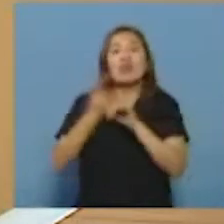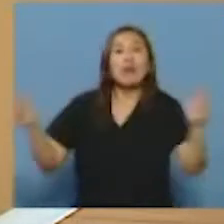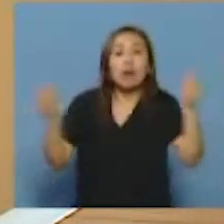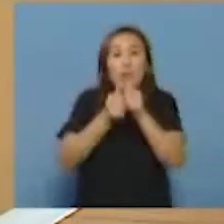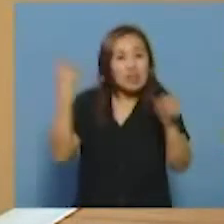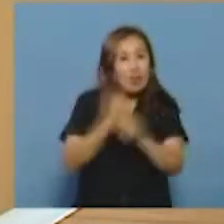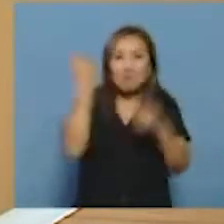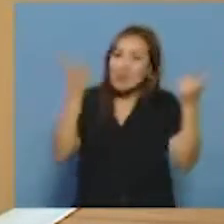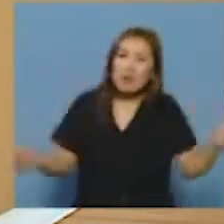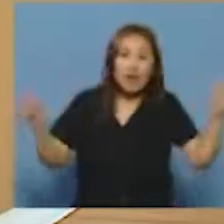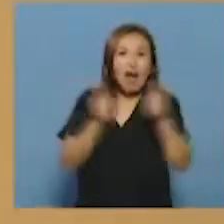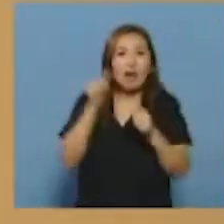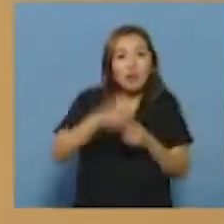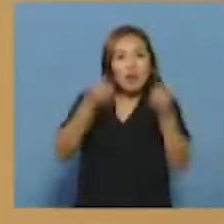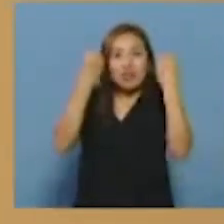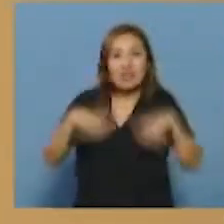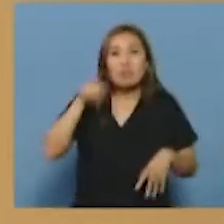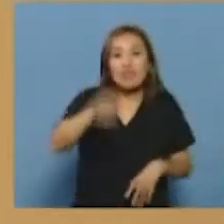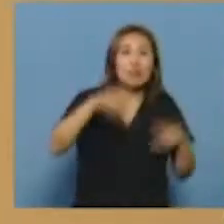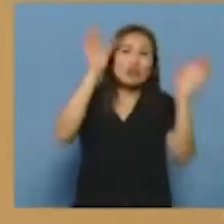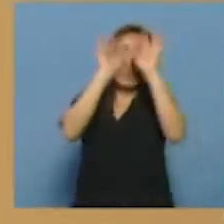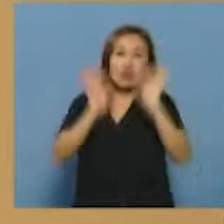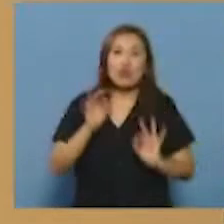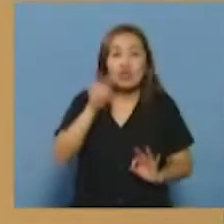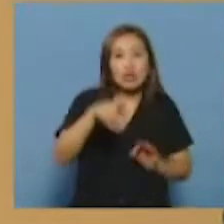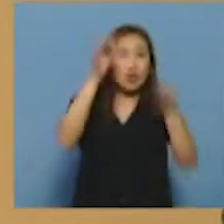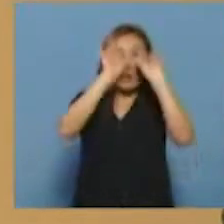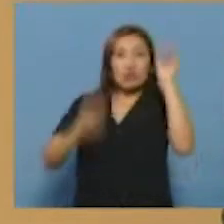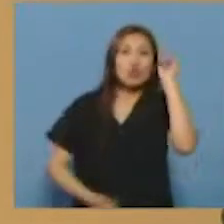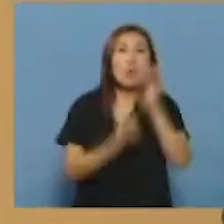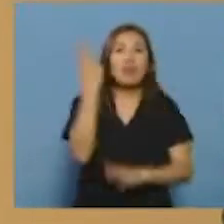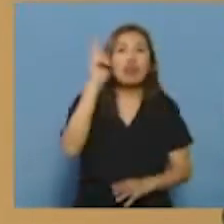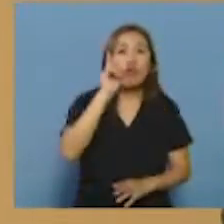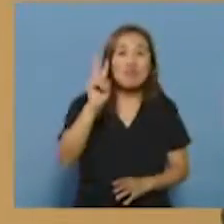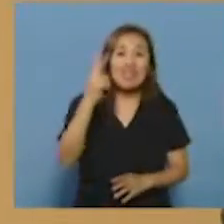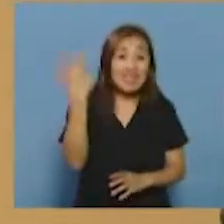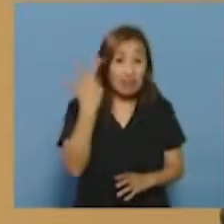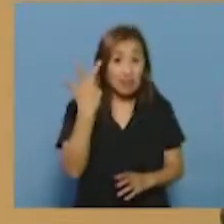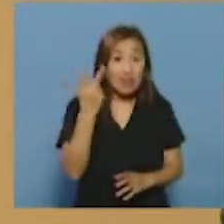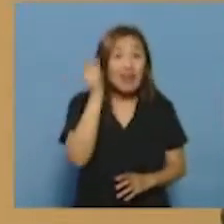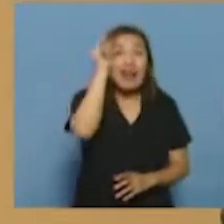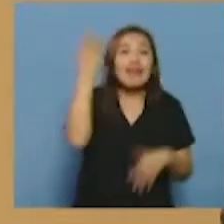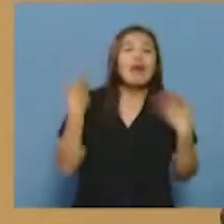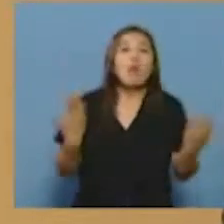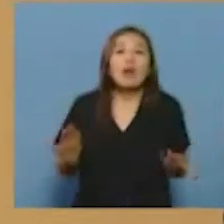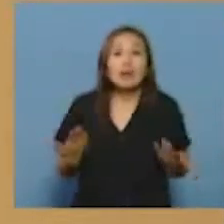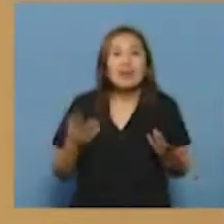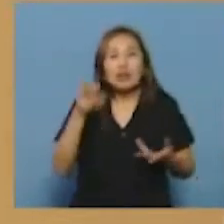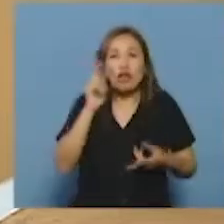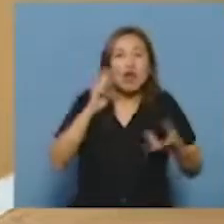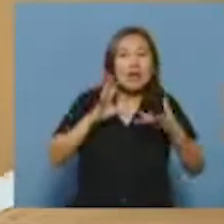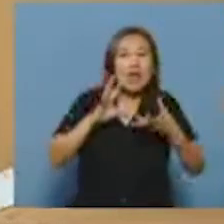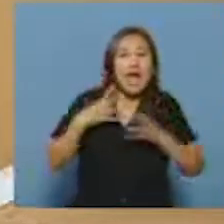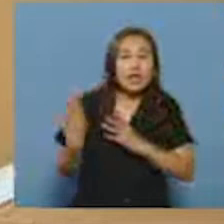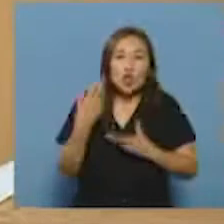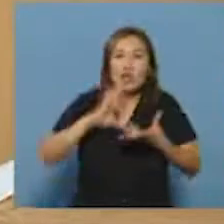desde el primer momento, desde que iniciamos el primer proyecto. Este proyecto nace en el 2003. La idea es hacer prototipos que ayuden a